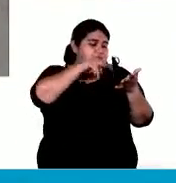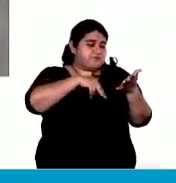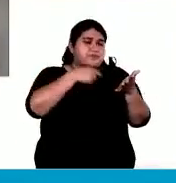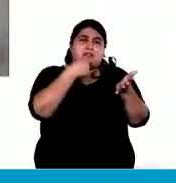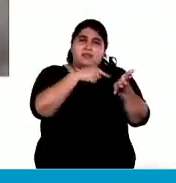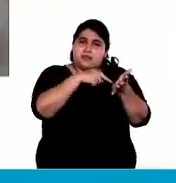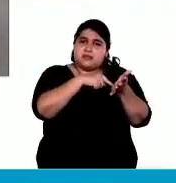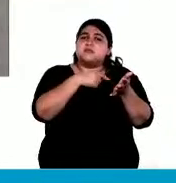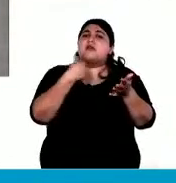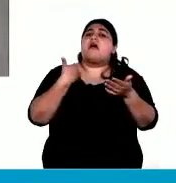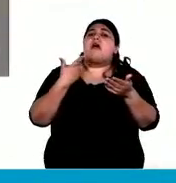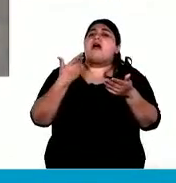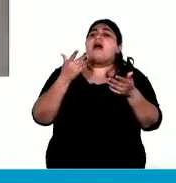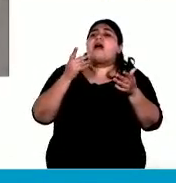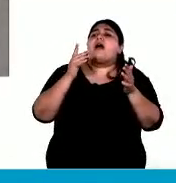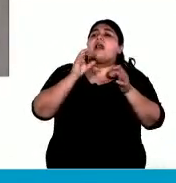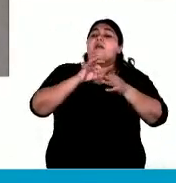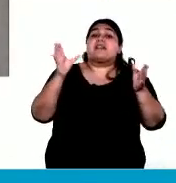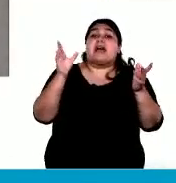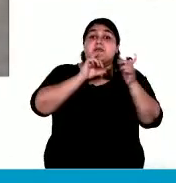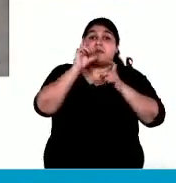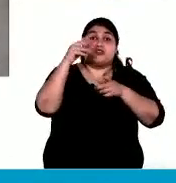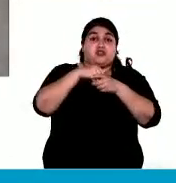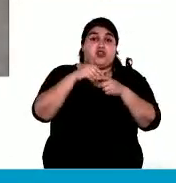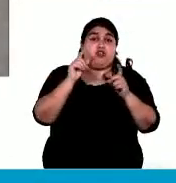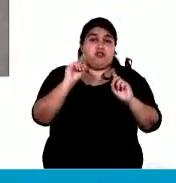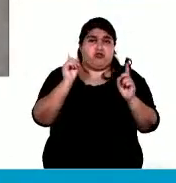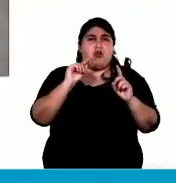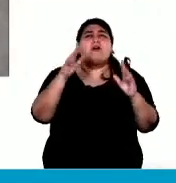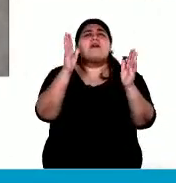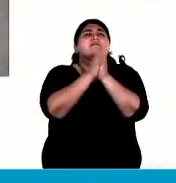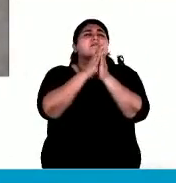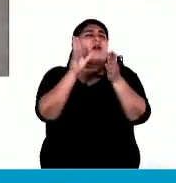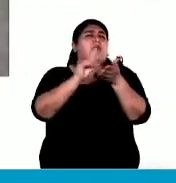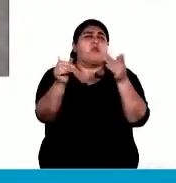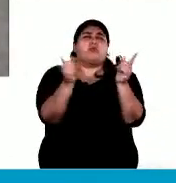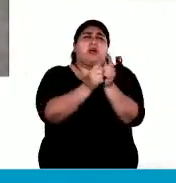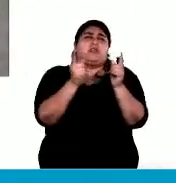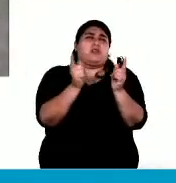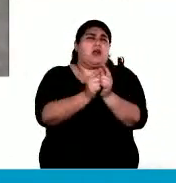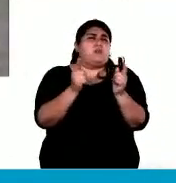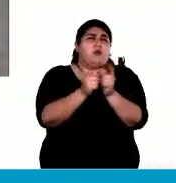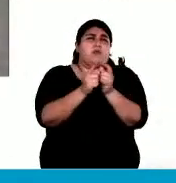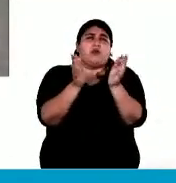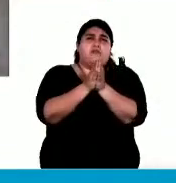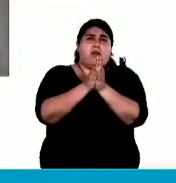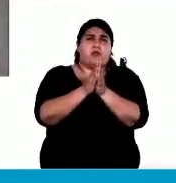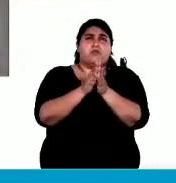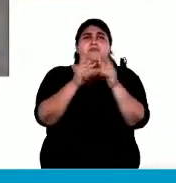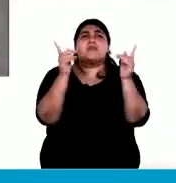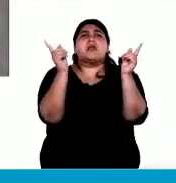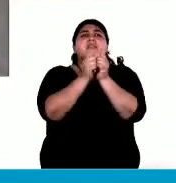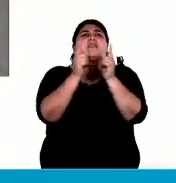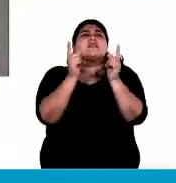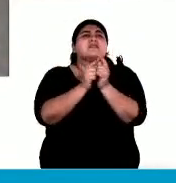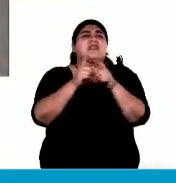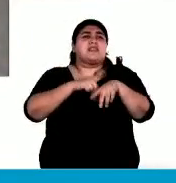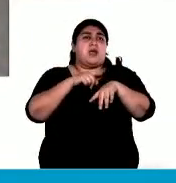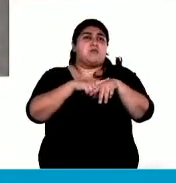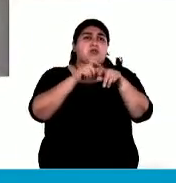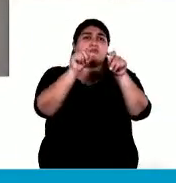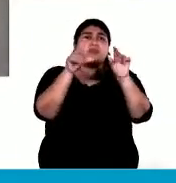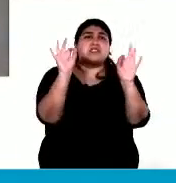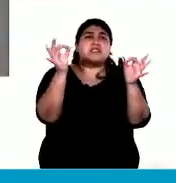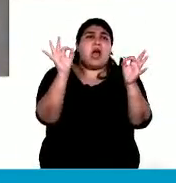no favorece la libertad de expresión. Perfectamente Su tiempo, diputada. ¿Cómo? Su